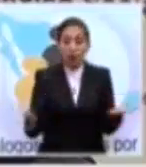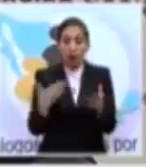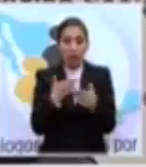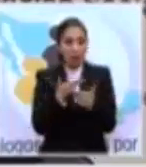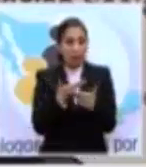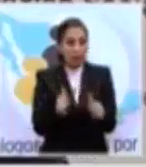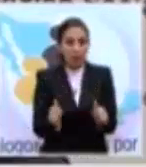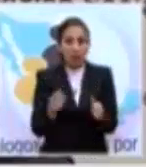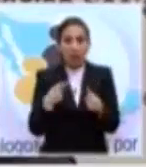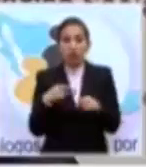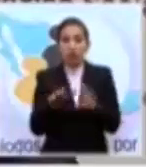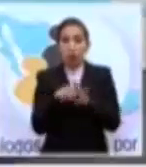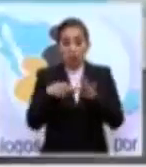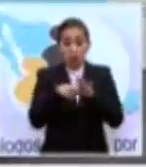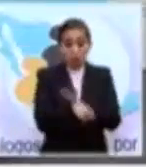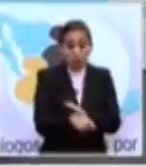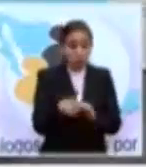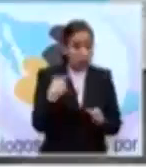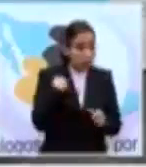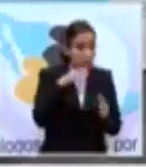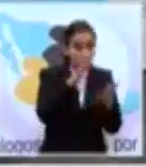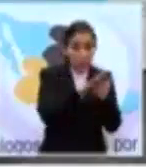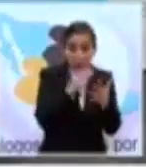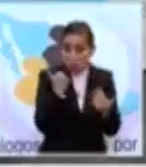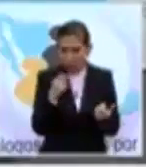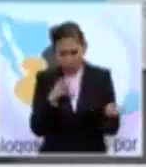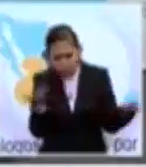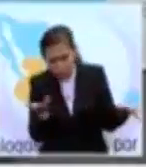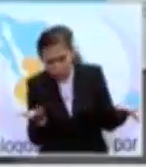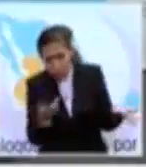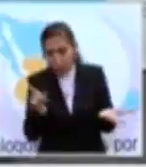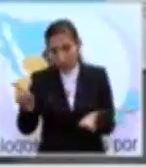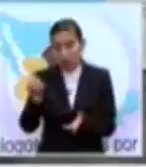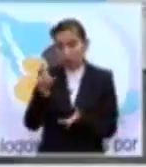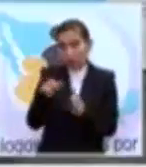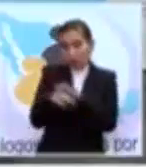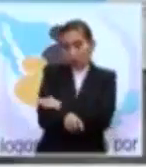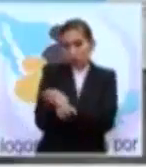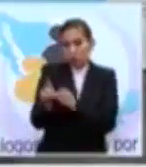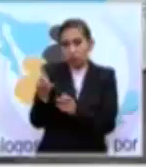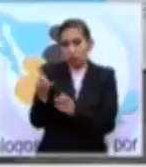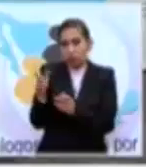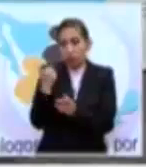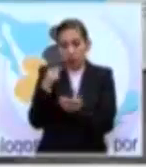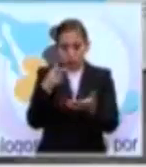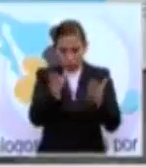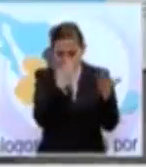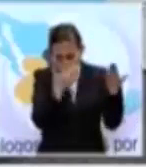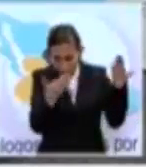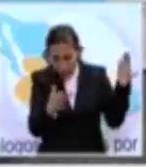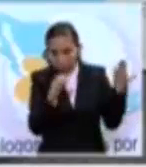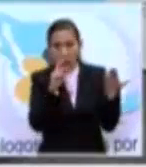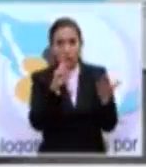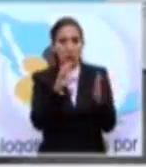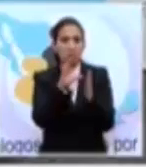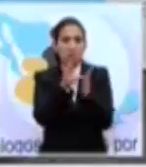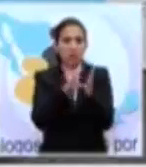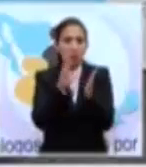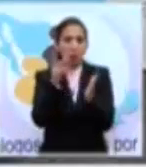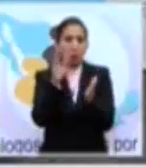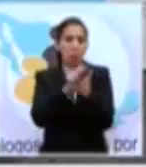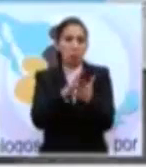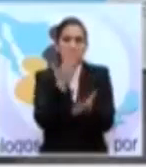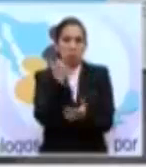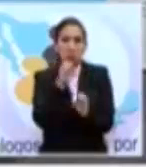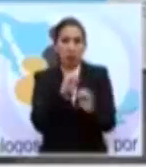acto de corrupción está en la cárcel en virtud de que el delito de corrupción no existe en el Código Penal. Entonces creo que tenemos una